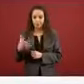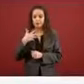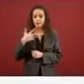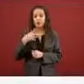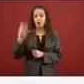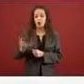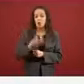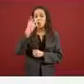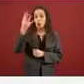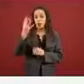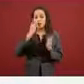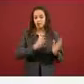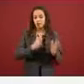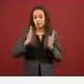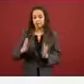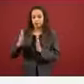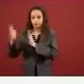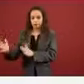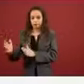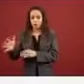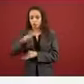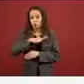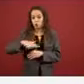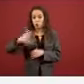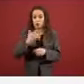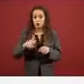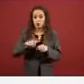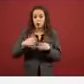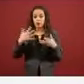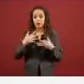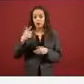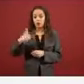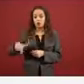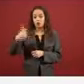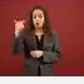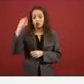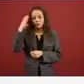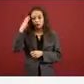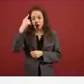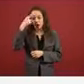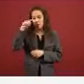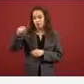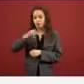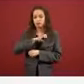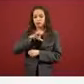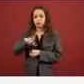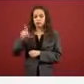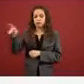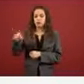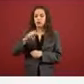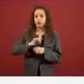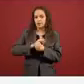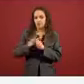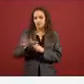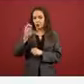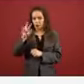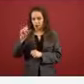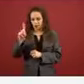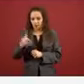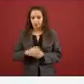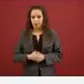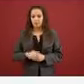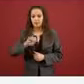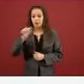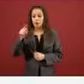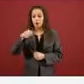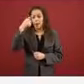promedio, todos nuestros hospitales van a tener entre 8 y 12 camas especiales para COVID. Un cubículo es para adultos graves, otro es para pacientes